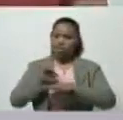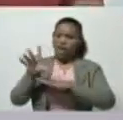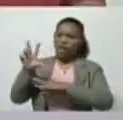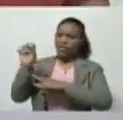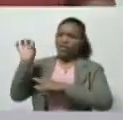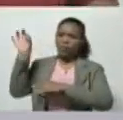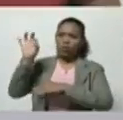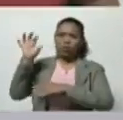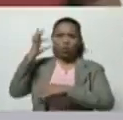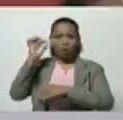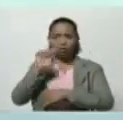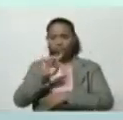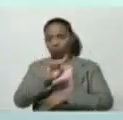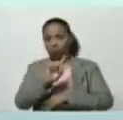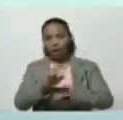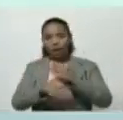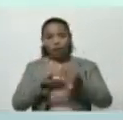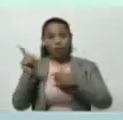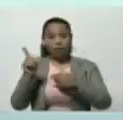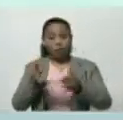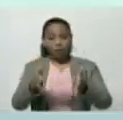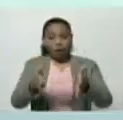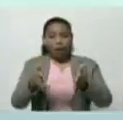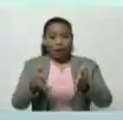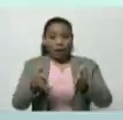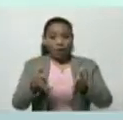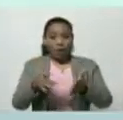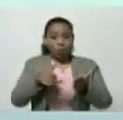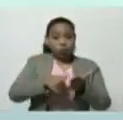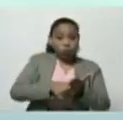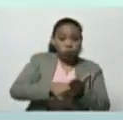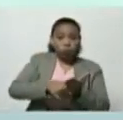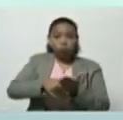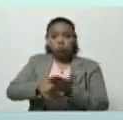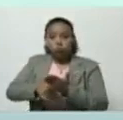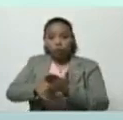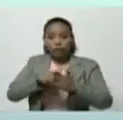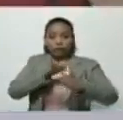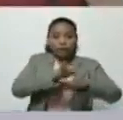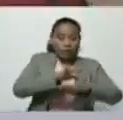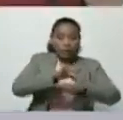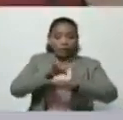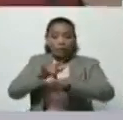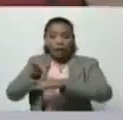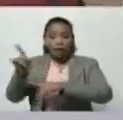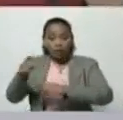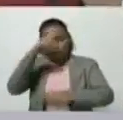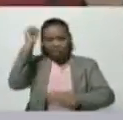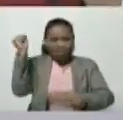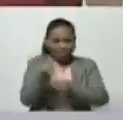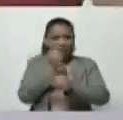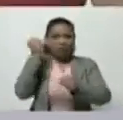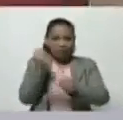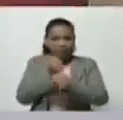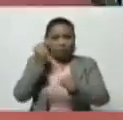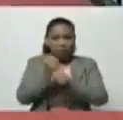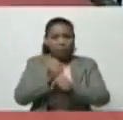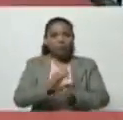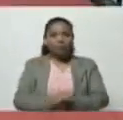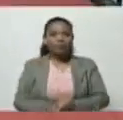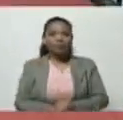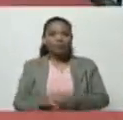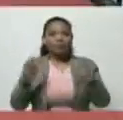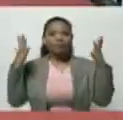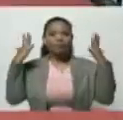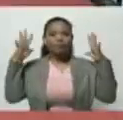30% a las mujeres. No, no, se lo han ganado a pulso. Se lo han ganado a pulso, trabajando.